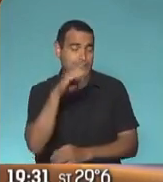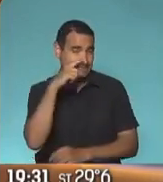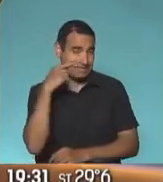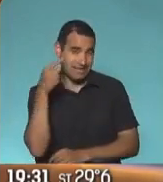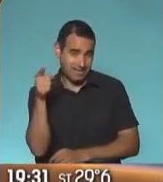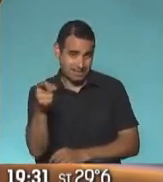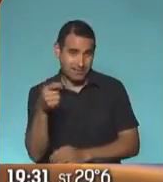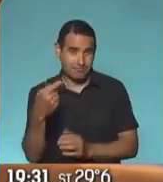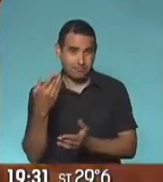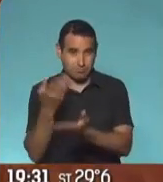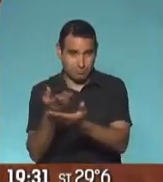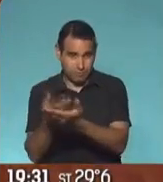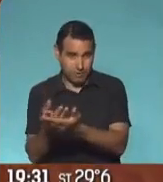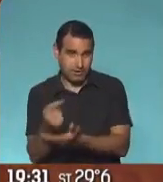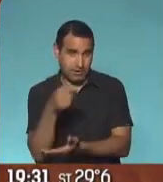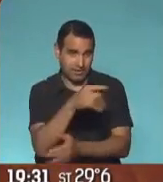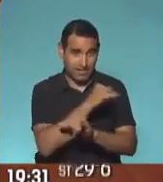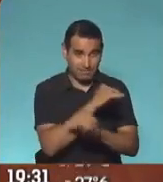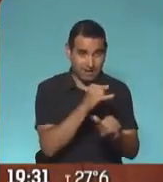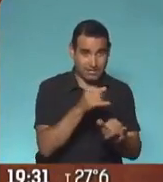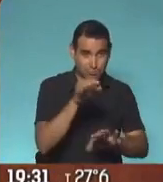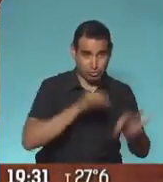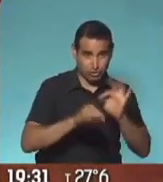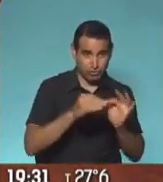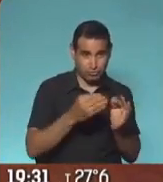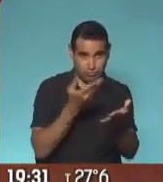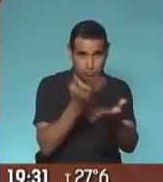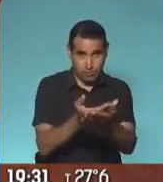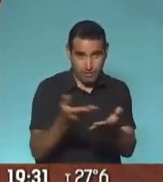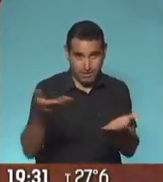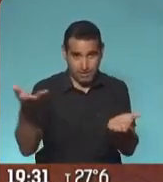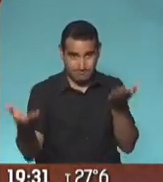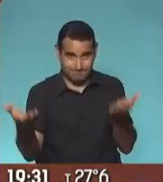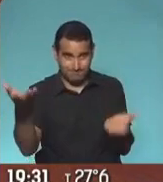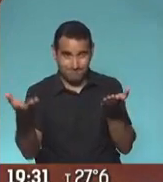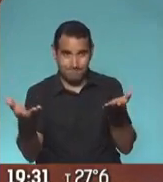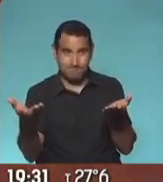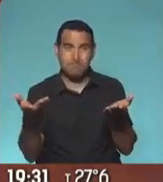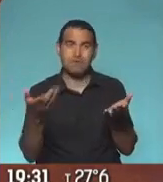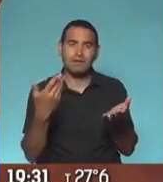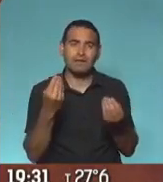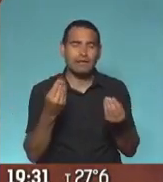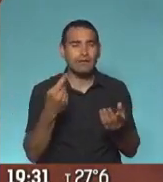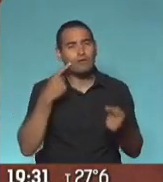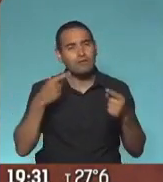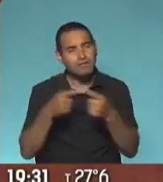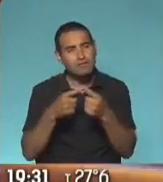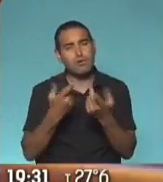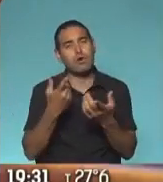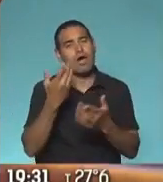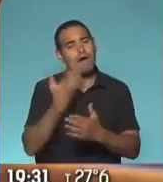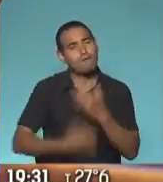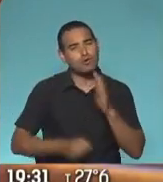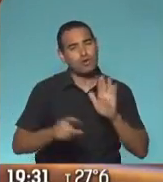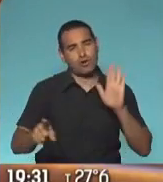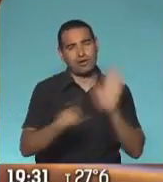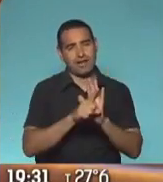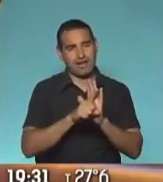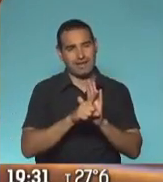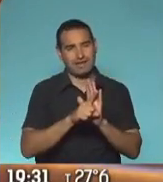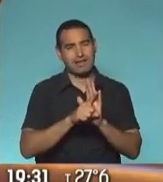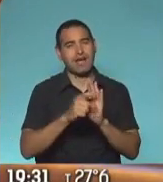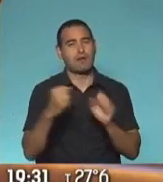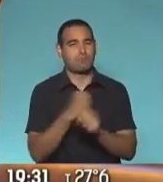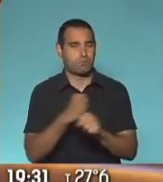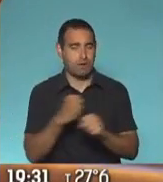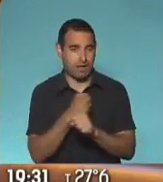presidente electo y la campaña, en principio sería permitir despenalizar y legalizar el aborto en las primeras semanas